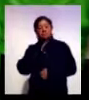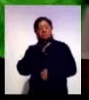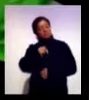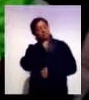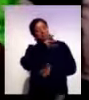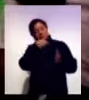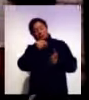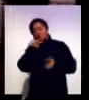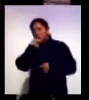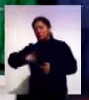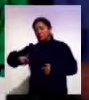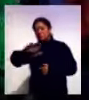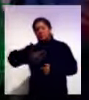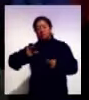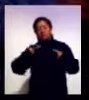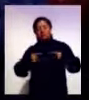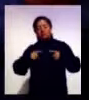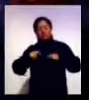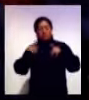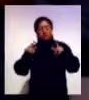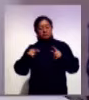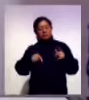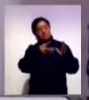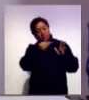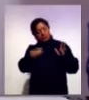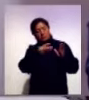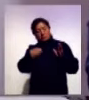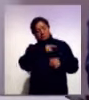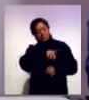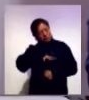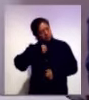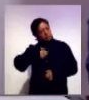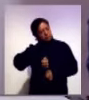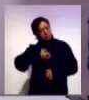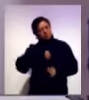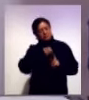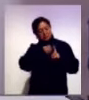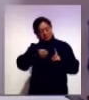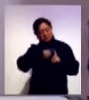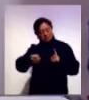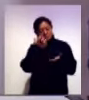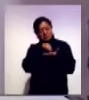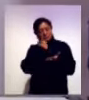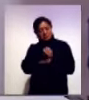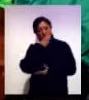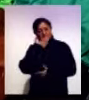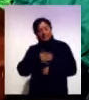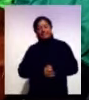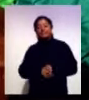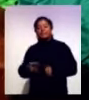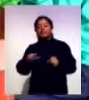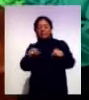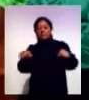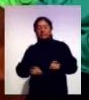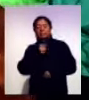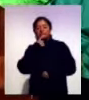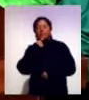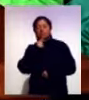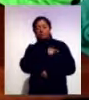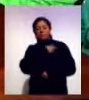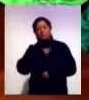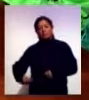los tlaxcaltecas por sus logros, esfuerzo y disciplina. En el Salón Rojo de Palacio de Gobierno, Marco Mena afirmó que el Premio Estatal del